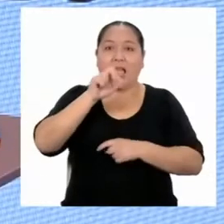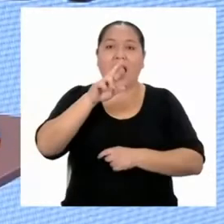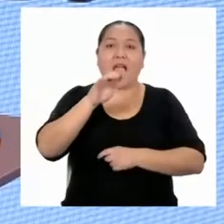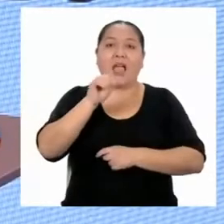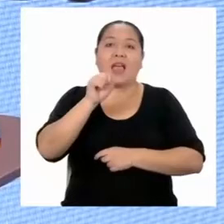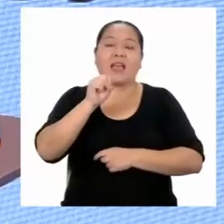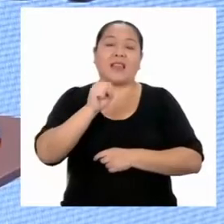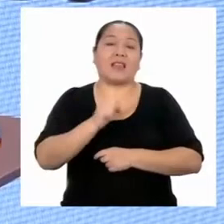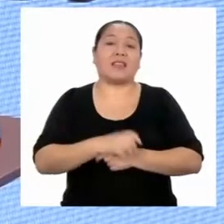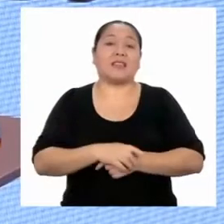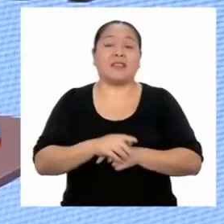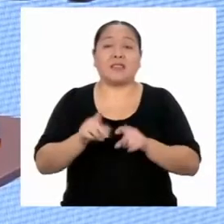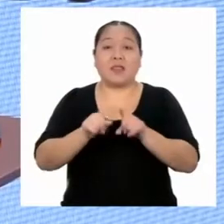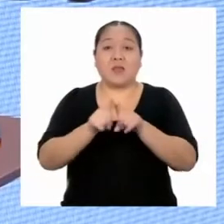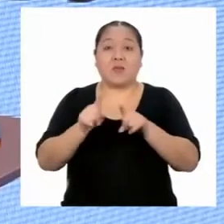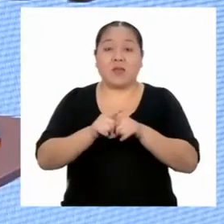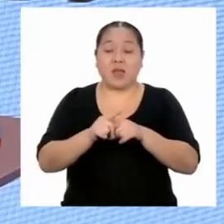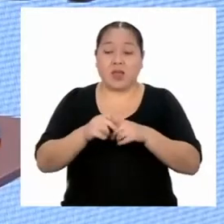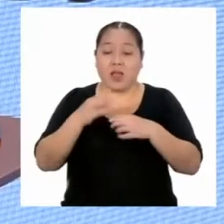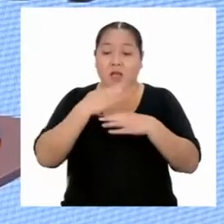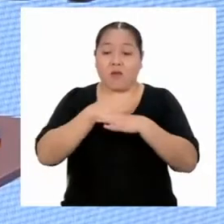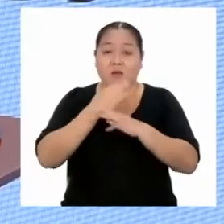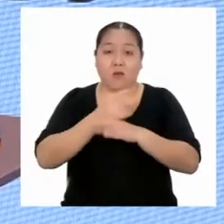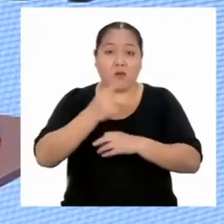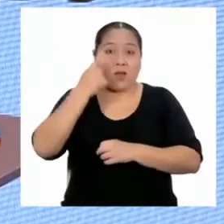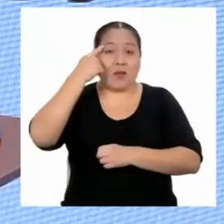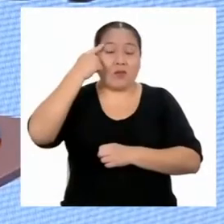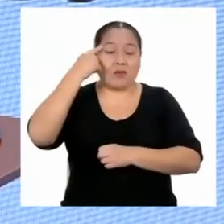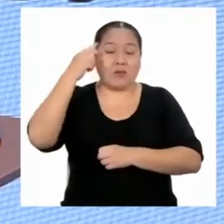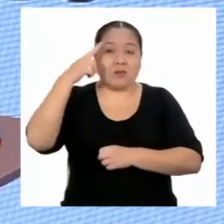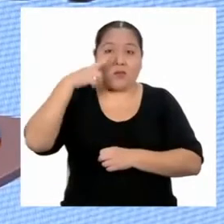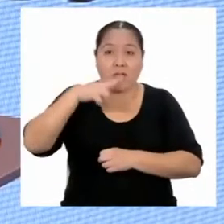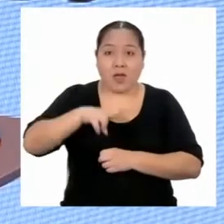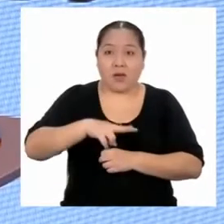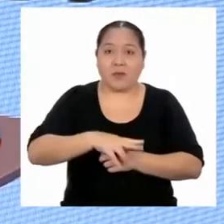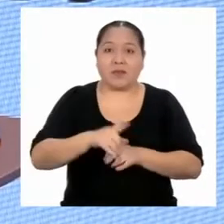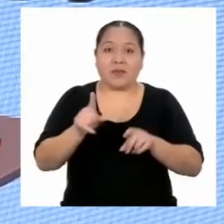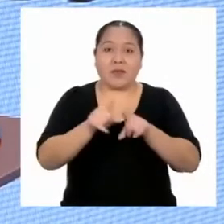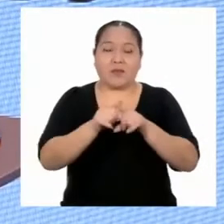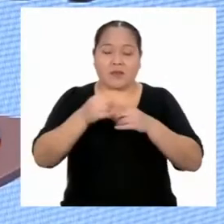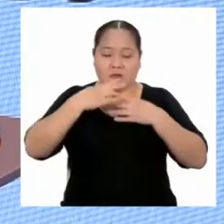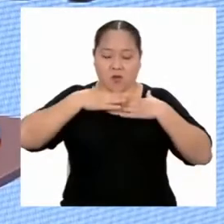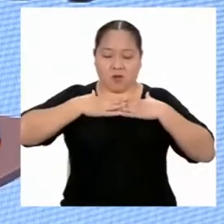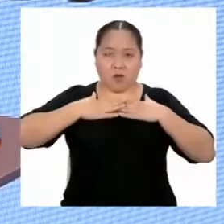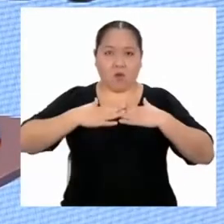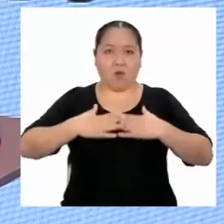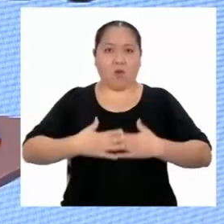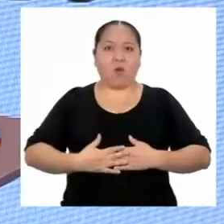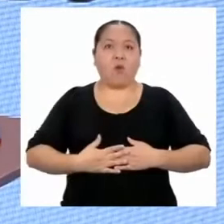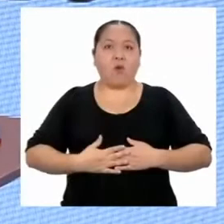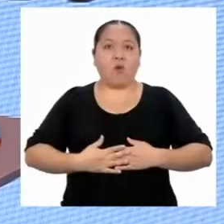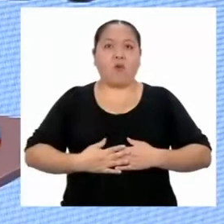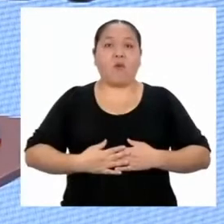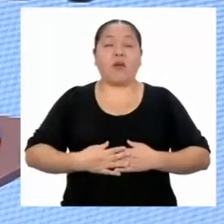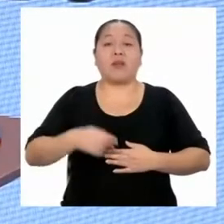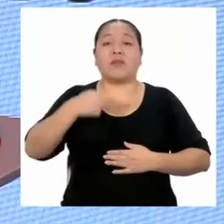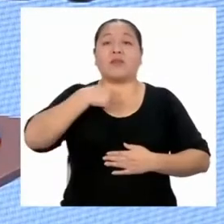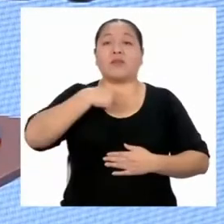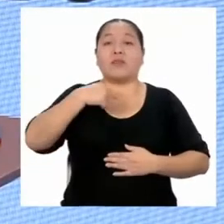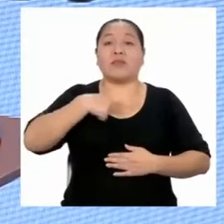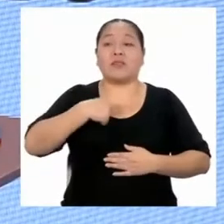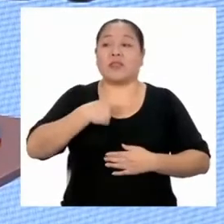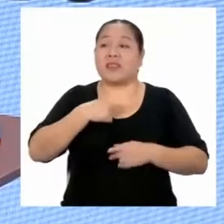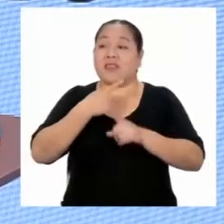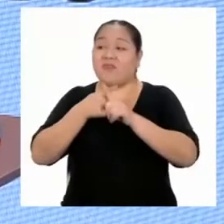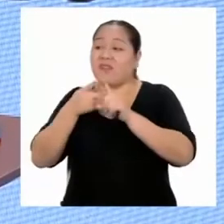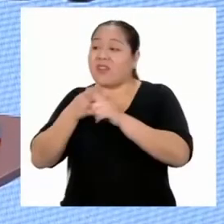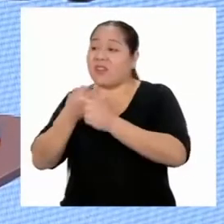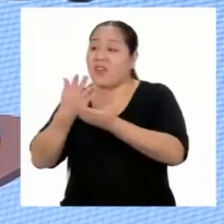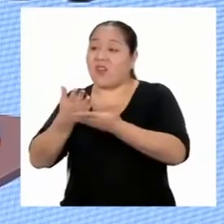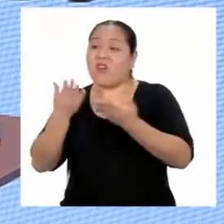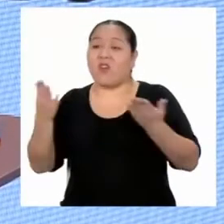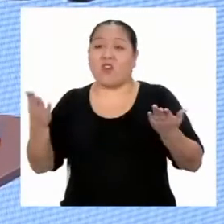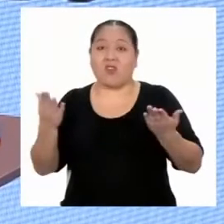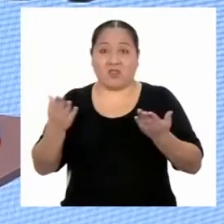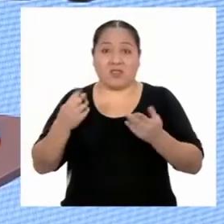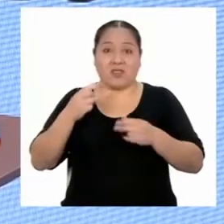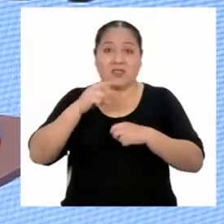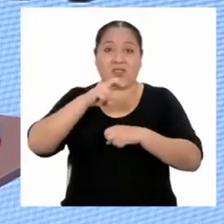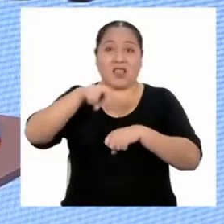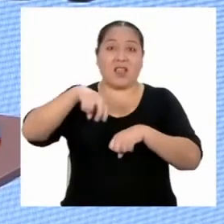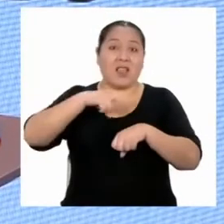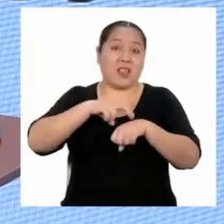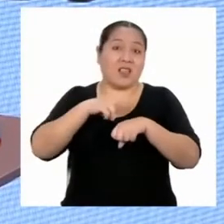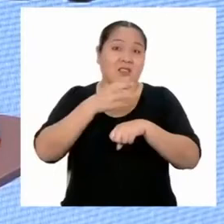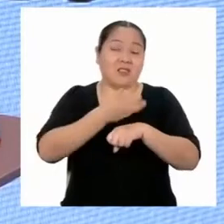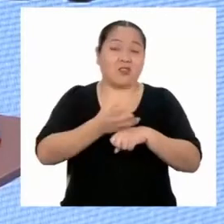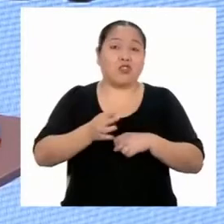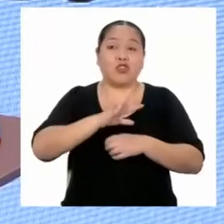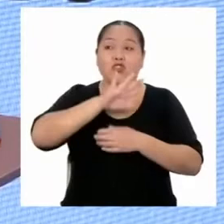está presente en las formas que creamos los humanos, sino también en nuestro propio cuerpo, en las estructuras de la naturaleza. Todo en este mundo